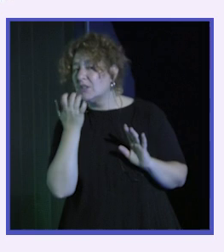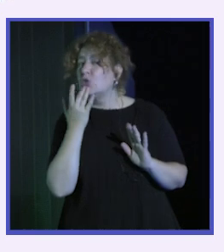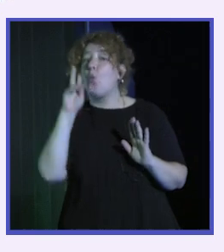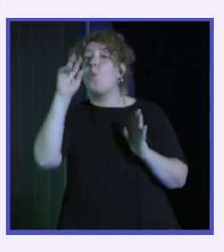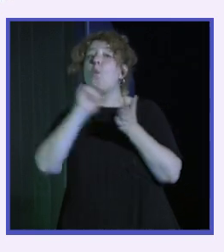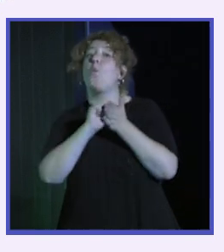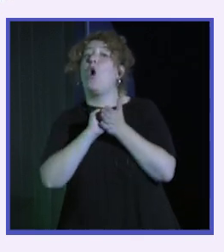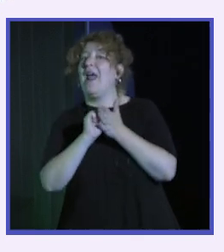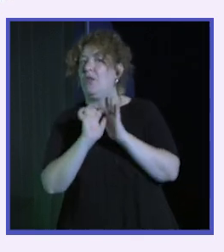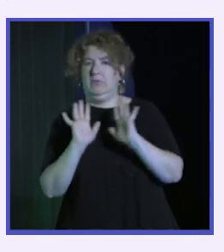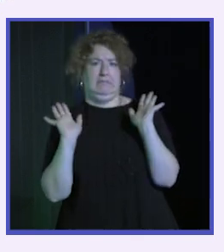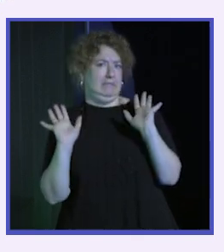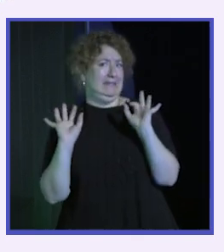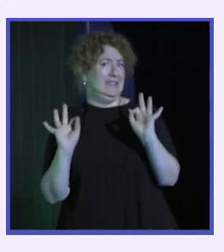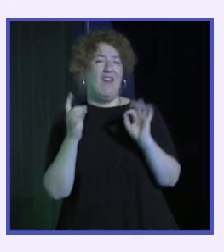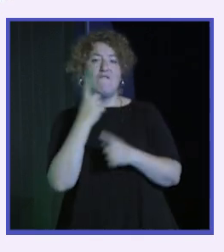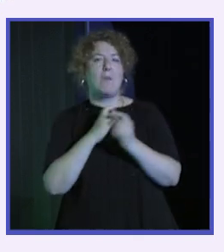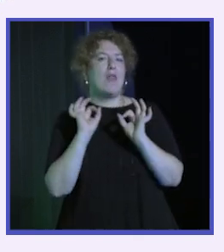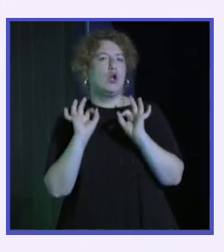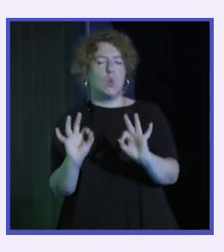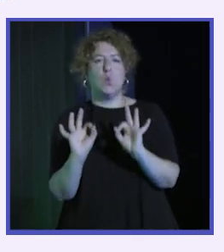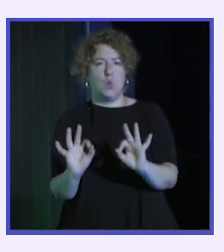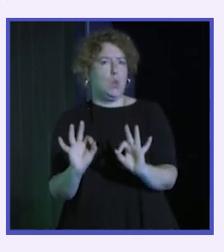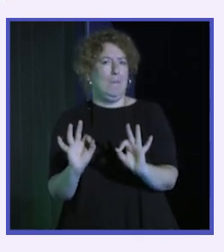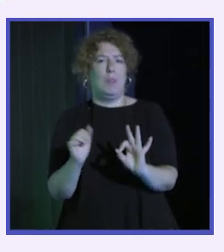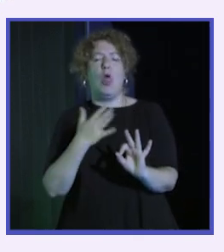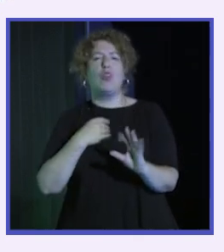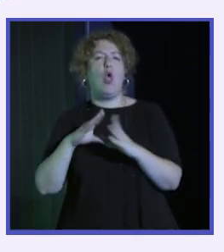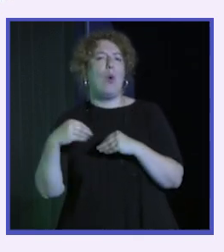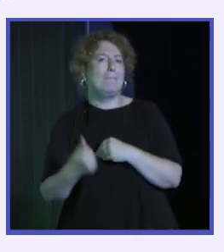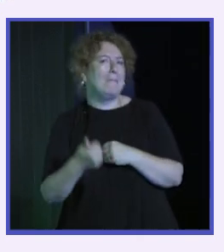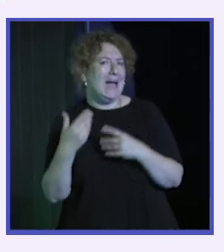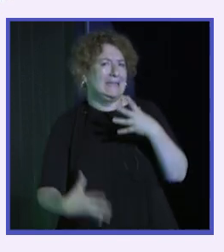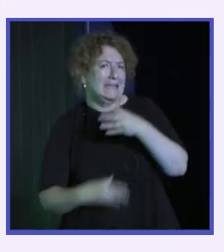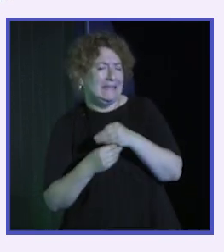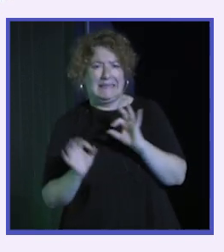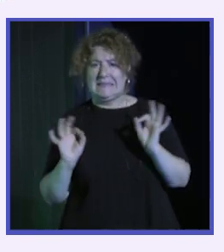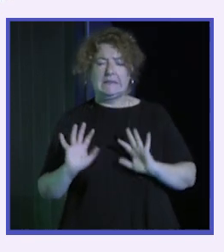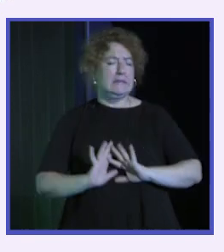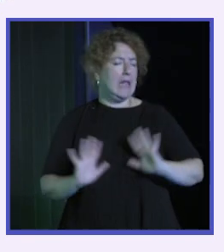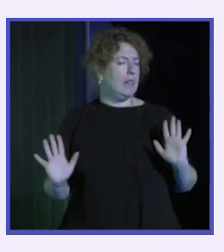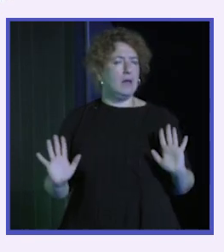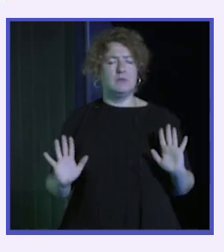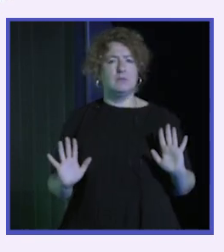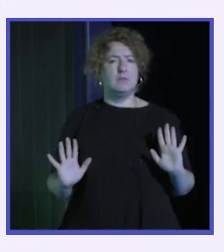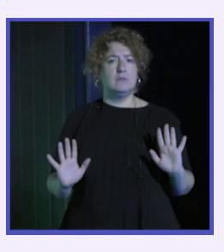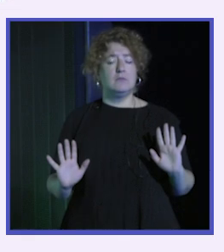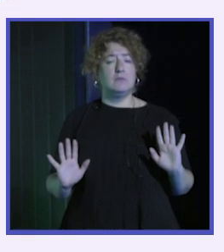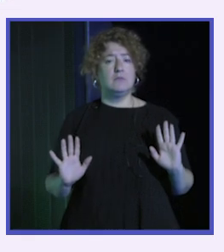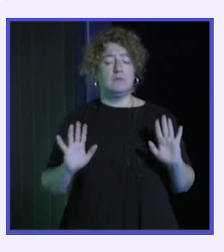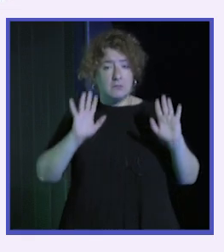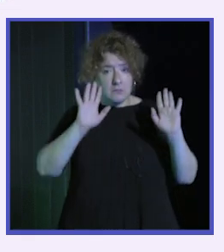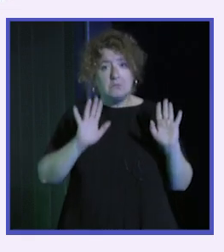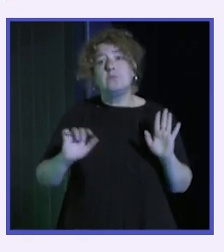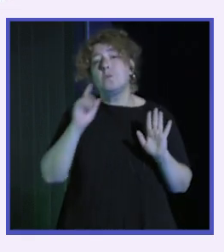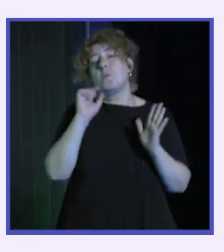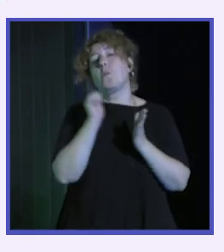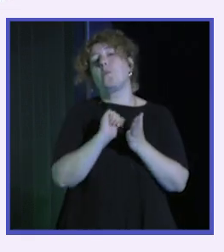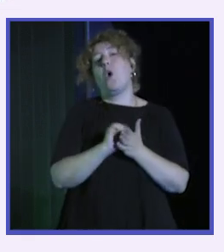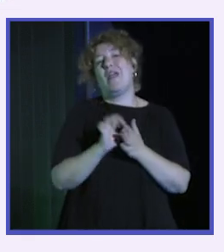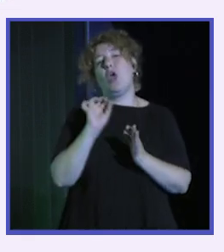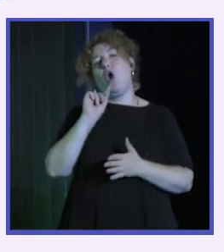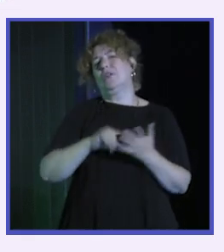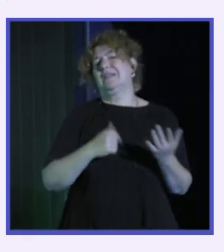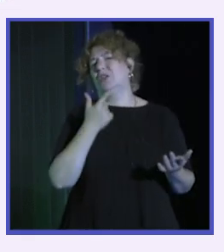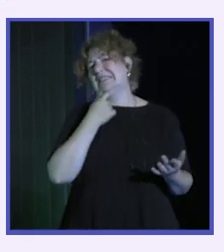no le estoy dando mayor información, no le estoy dando documentación de base sobre la que trabajar. Por lo que es un borrador de un contrato